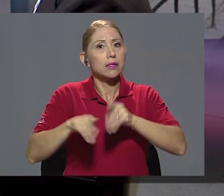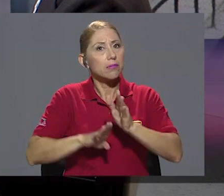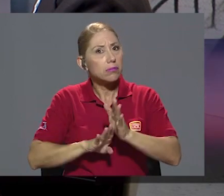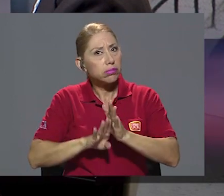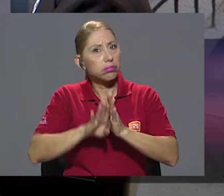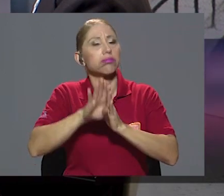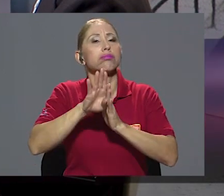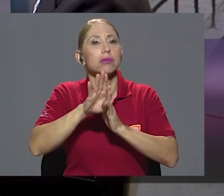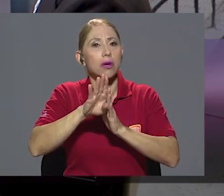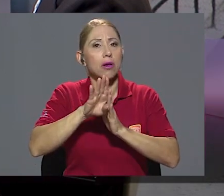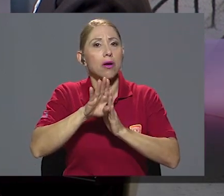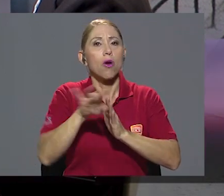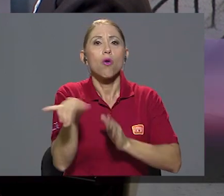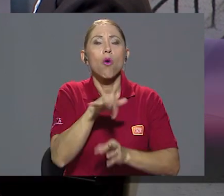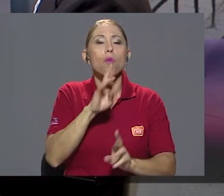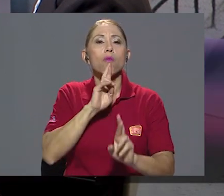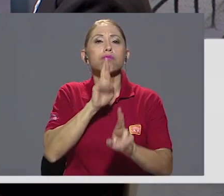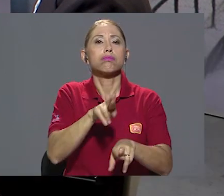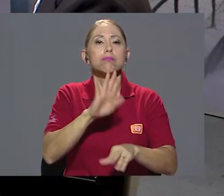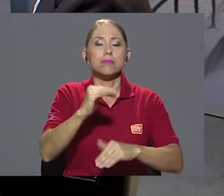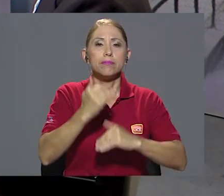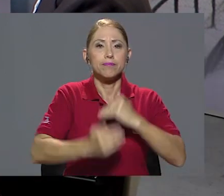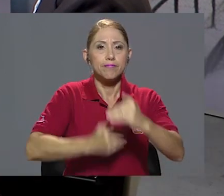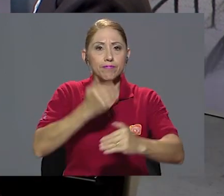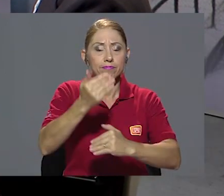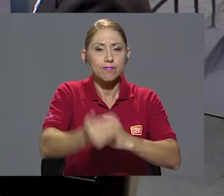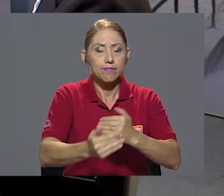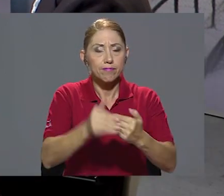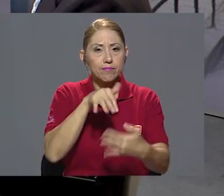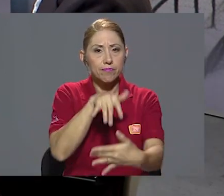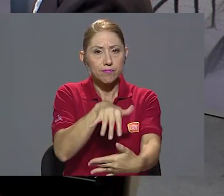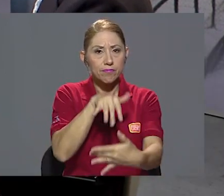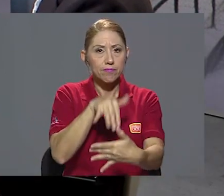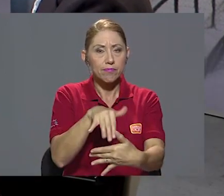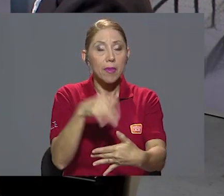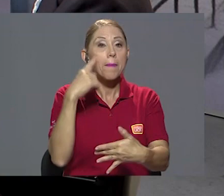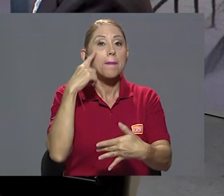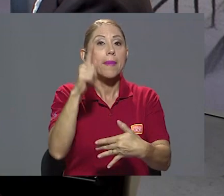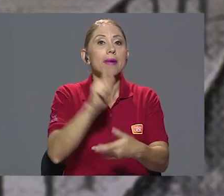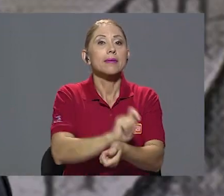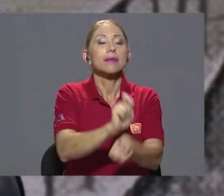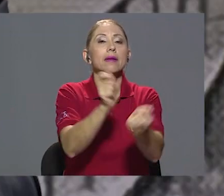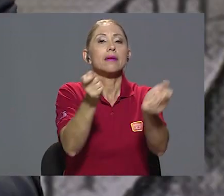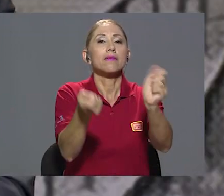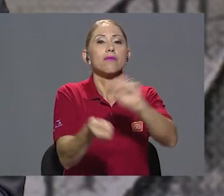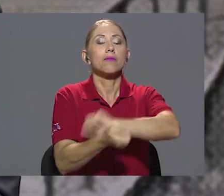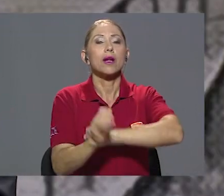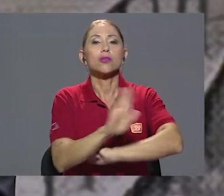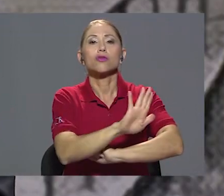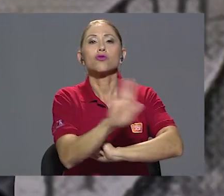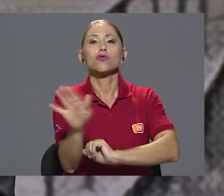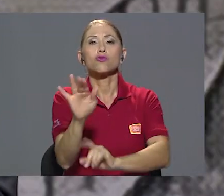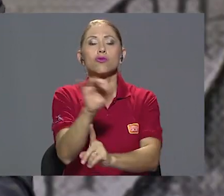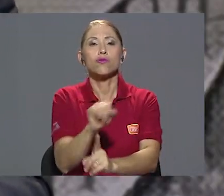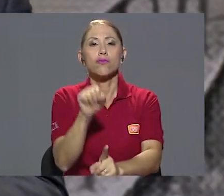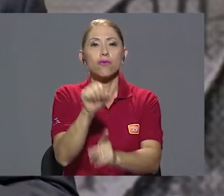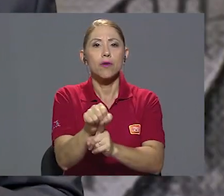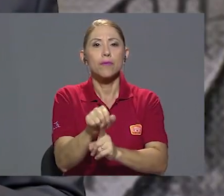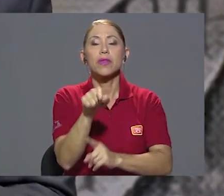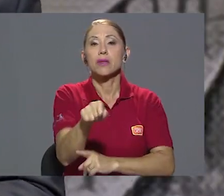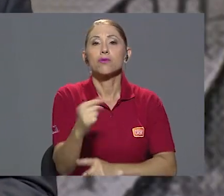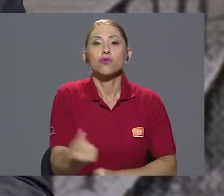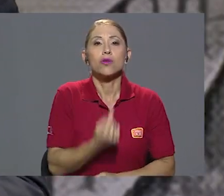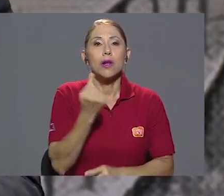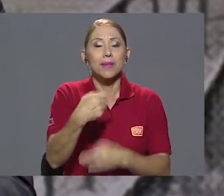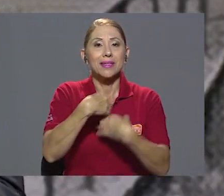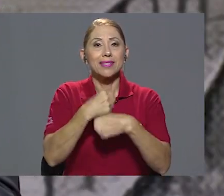personas como producto de su proceso de formación para transformar sus realidades, y eso